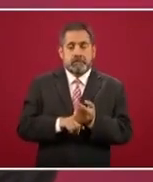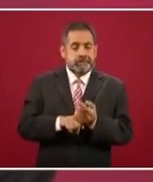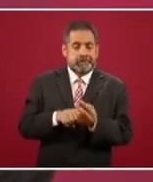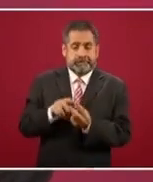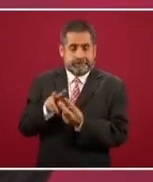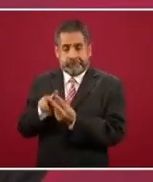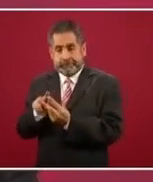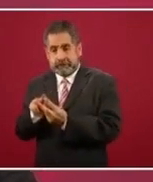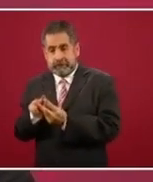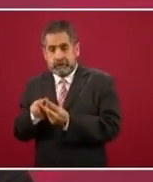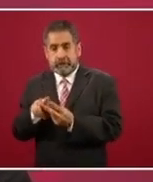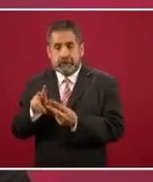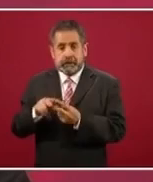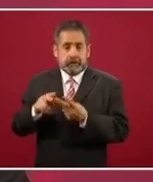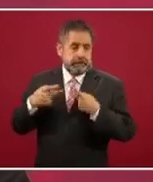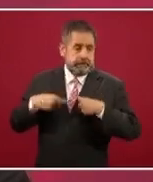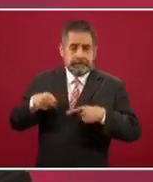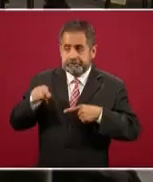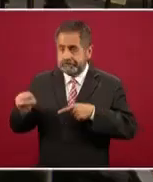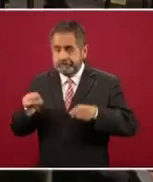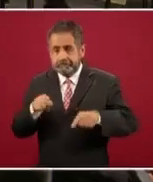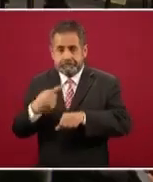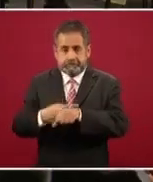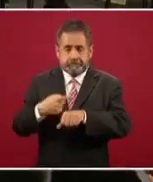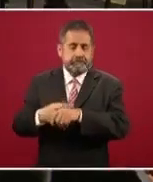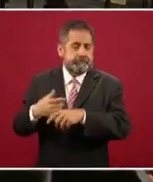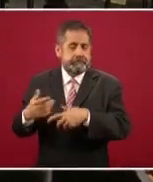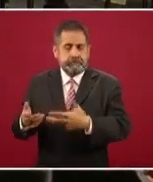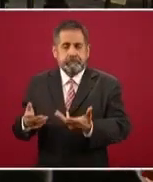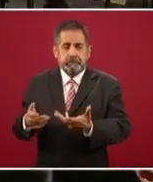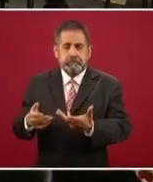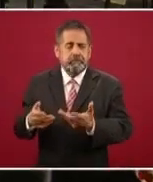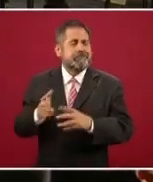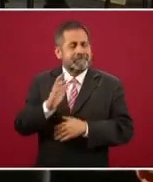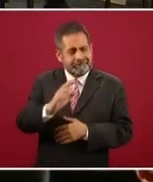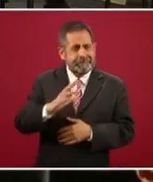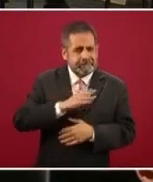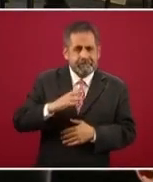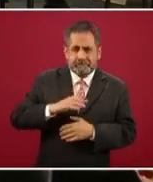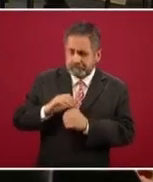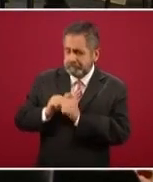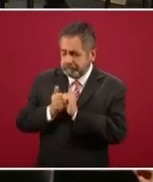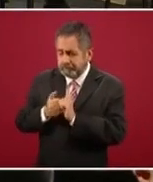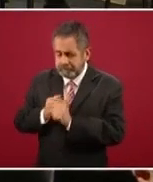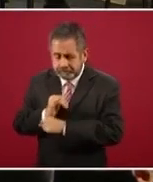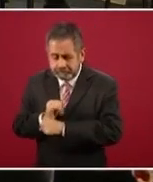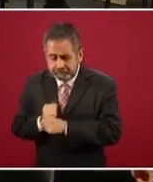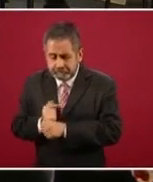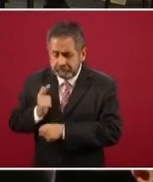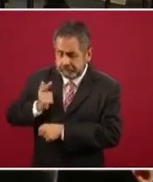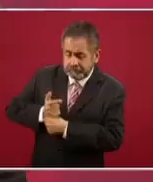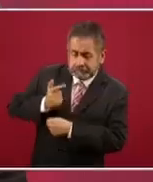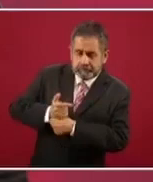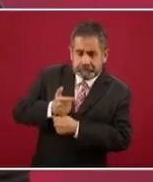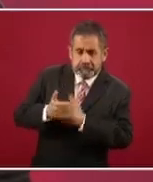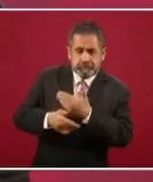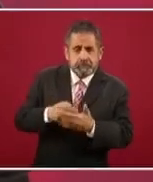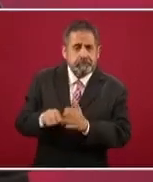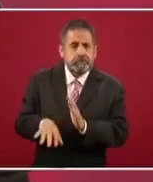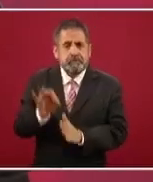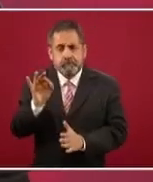como las segundas, a pesar de que ha habido más avance.